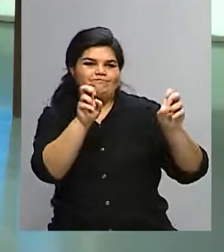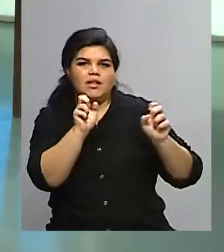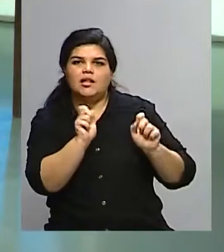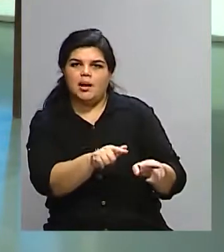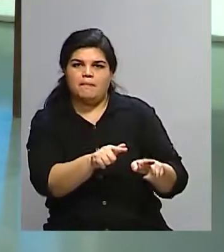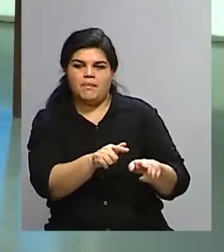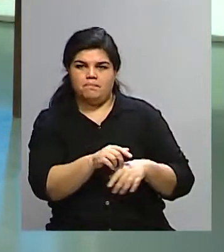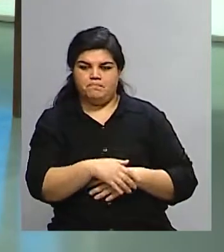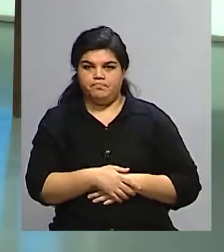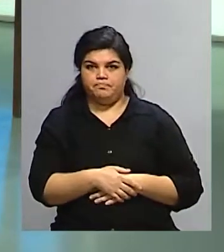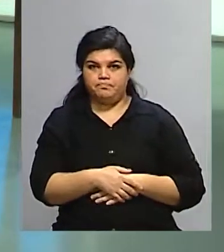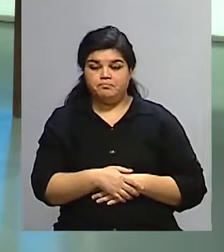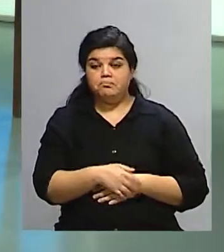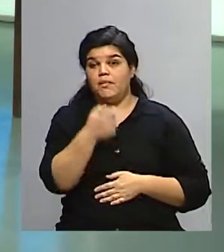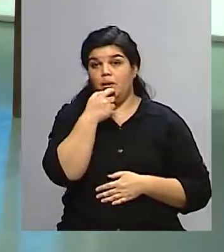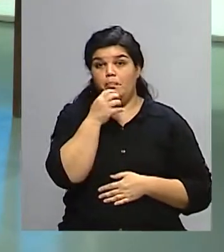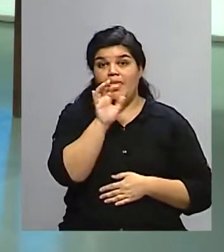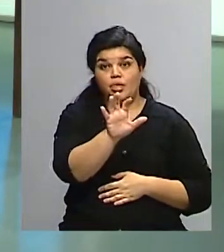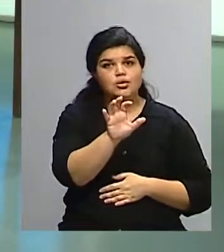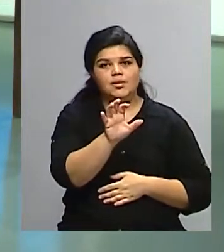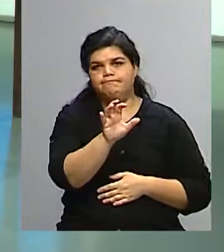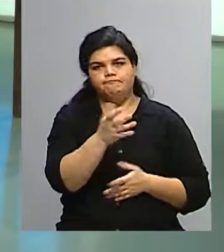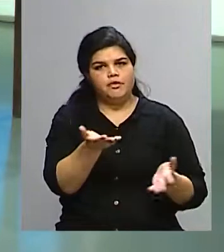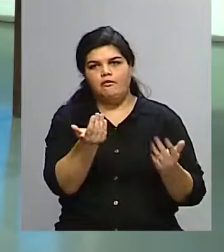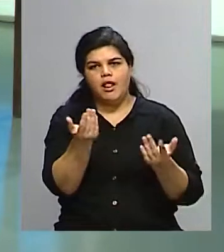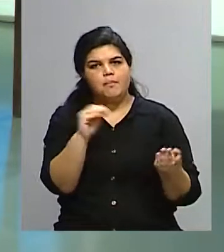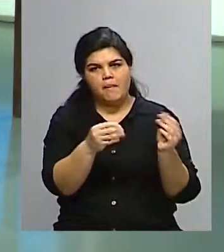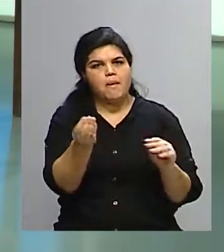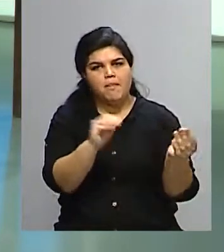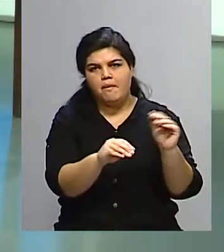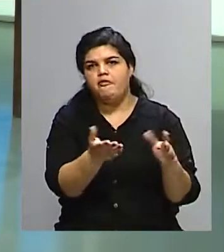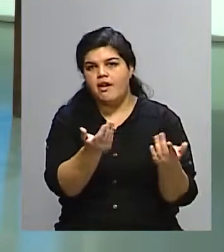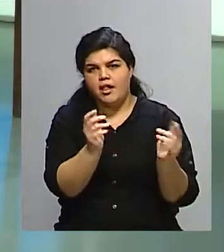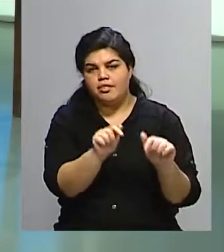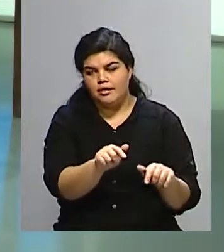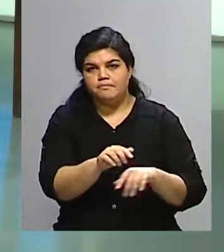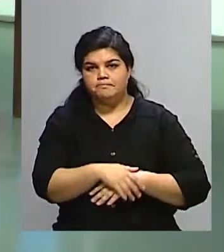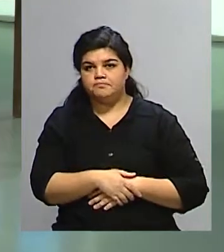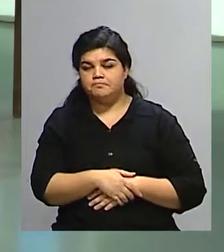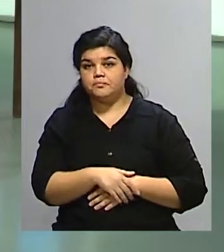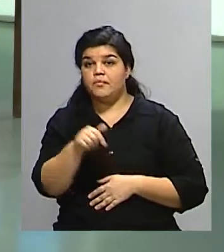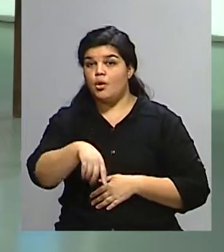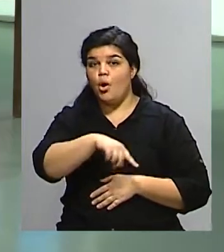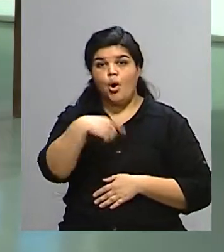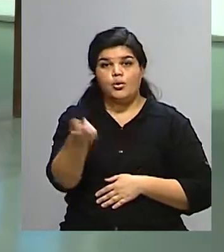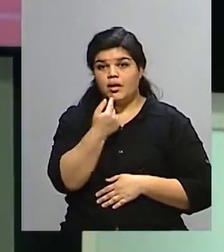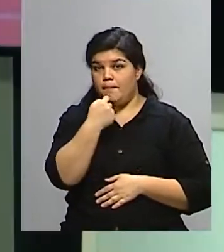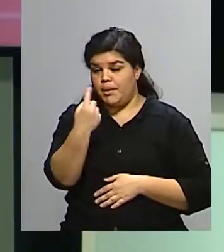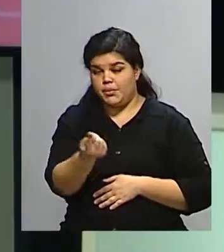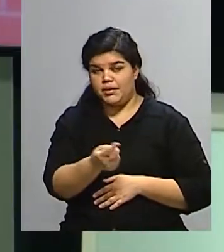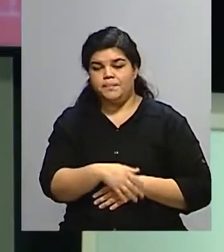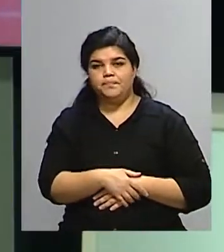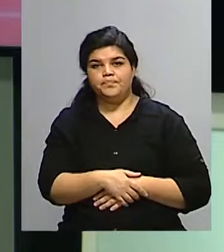las vejeces. En Mendoza hay mucho por hacer todavía. Bueno, la otra pregunta que queríamos hacer, y ya lo habíamos anticipado, el tema